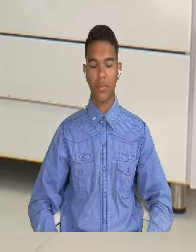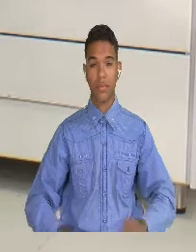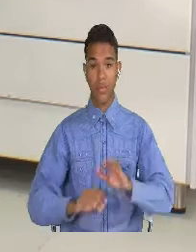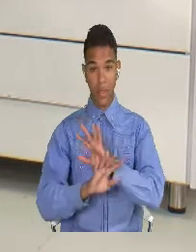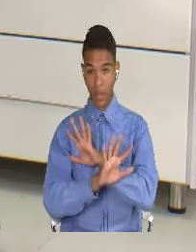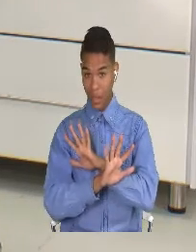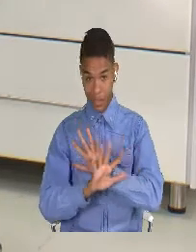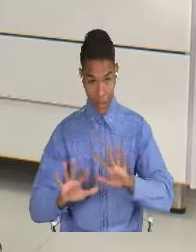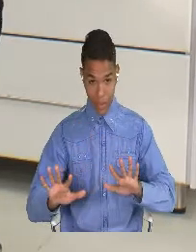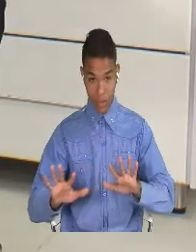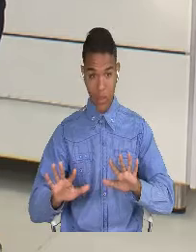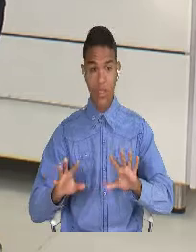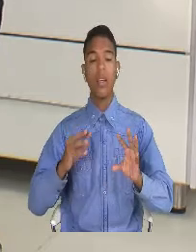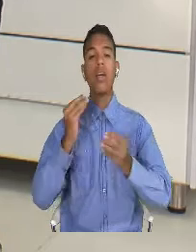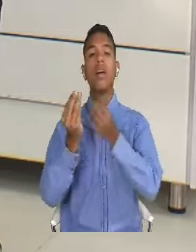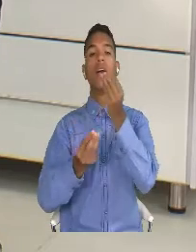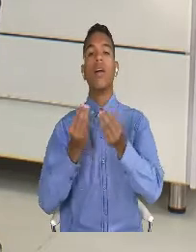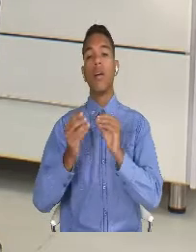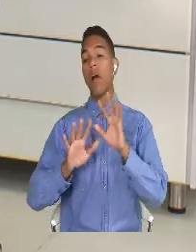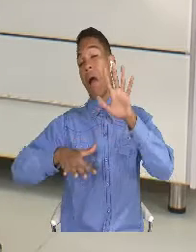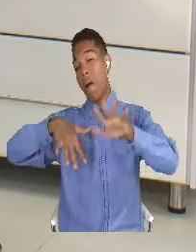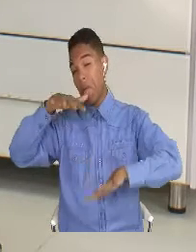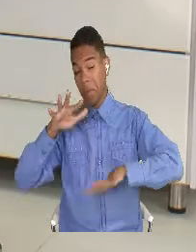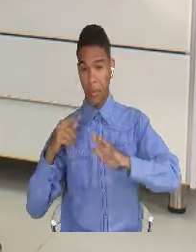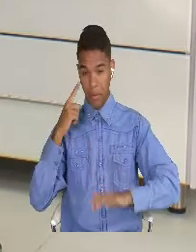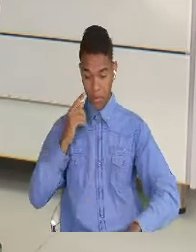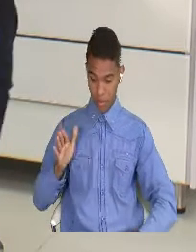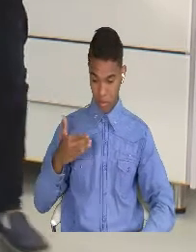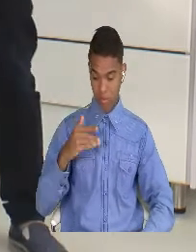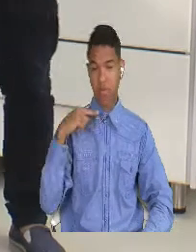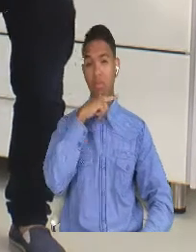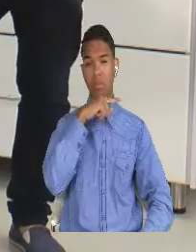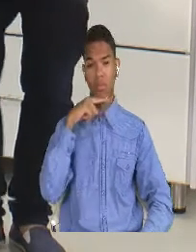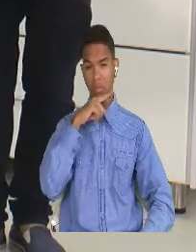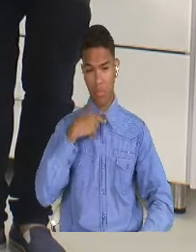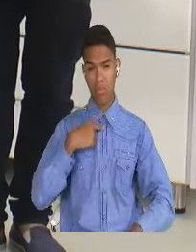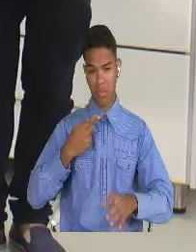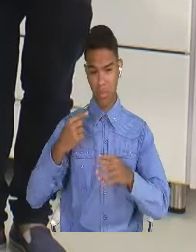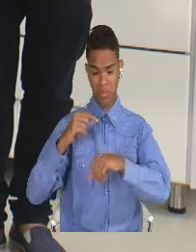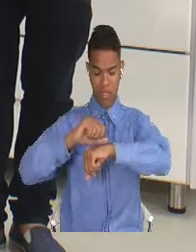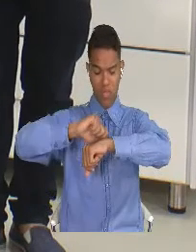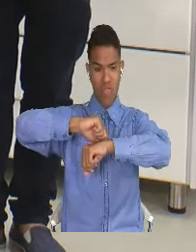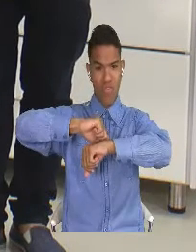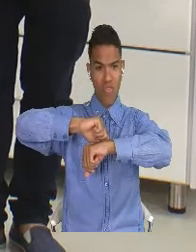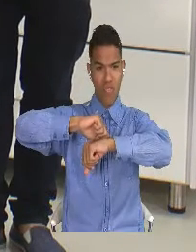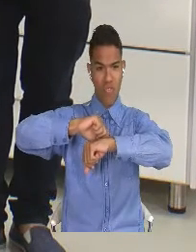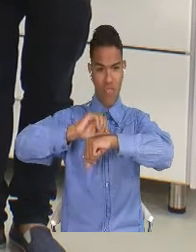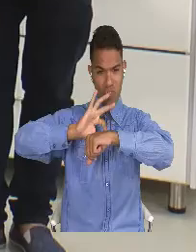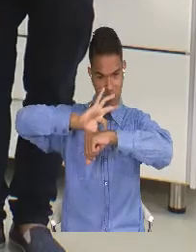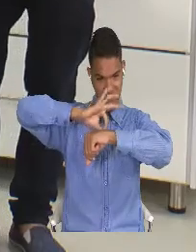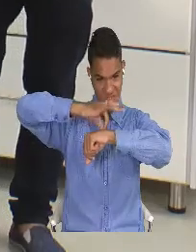Entonces, en ocasiones podemos coger nuestro salmón, quitarle el cuero. No, en esta ocasión vamos a hacer esto.